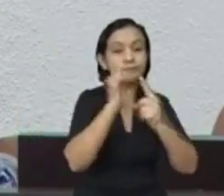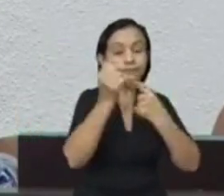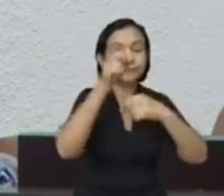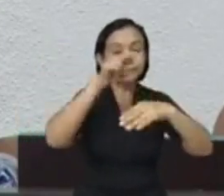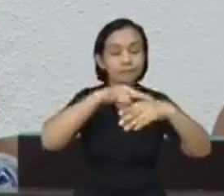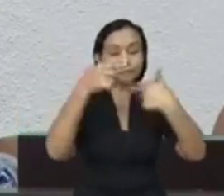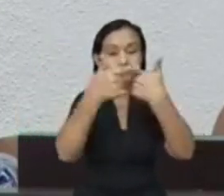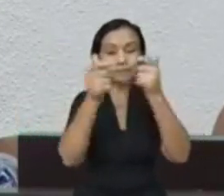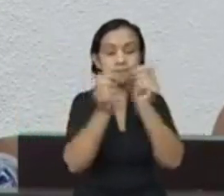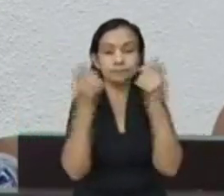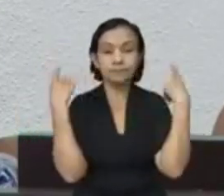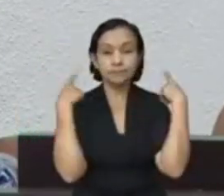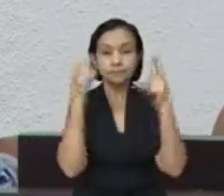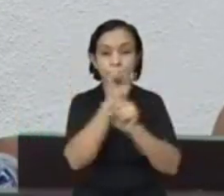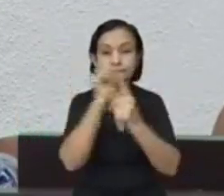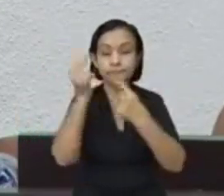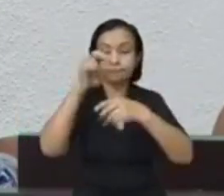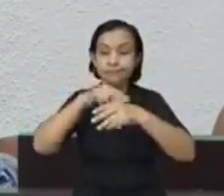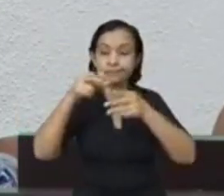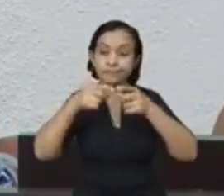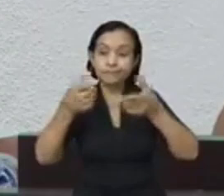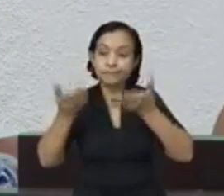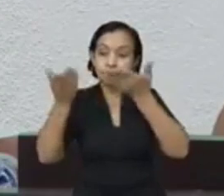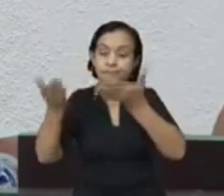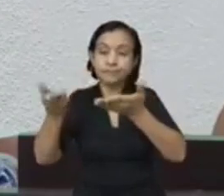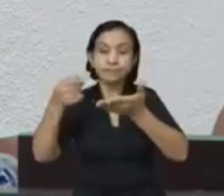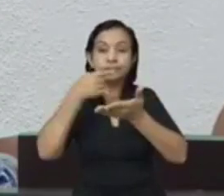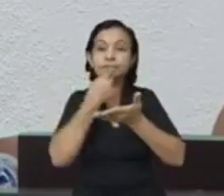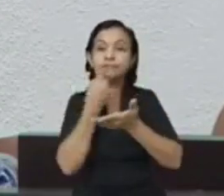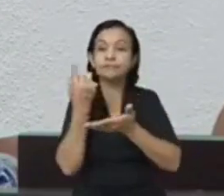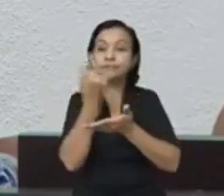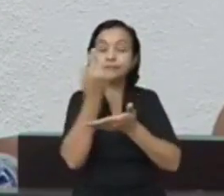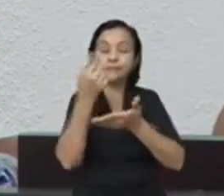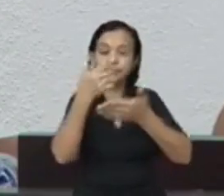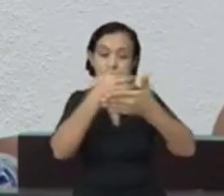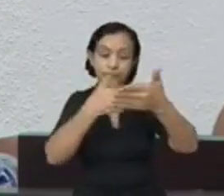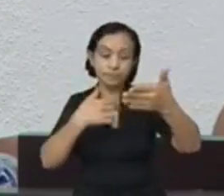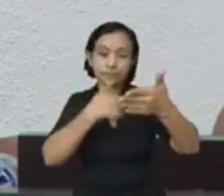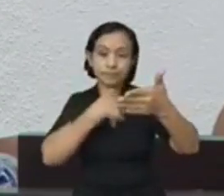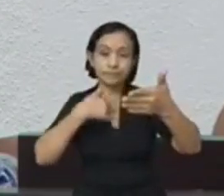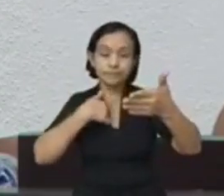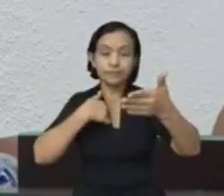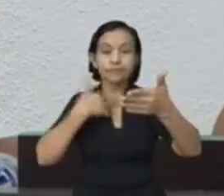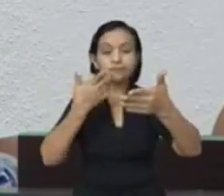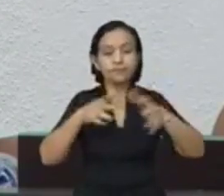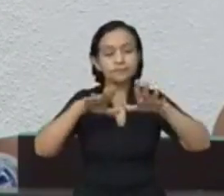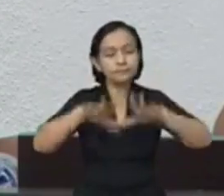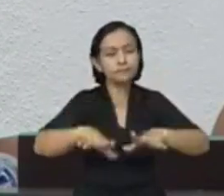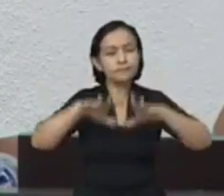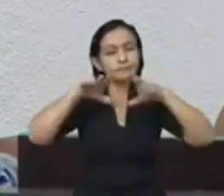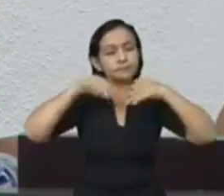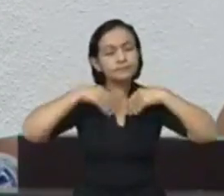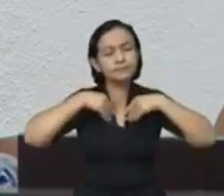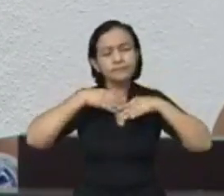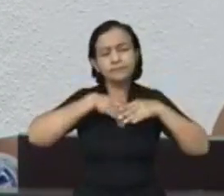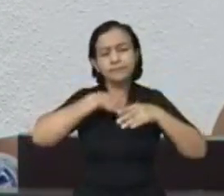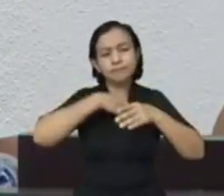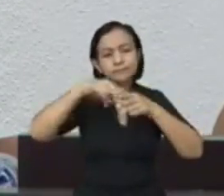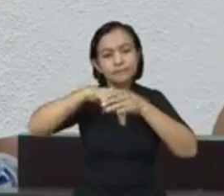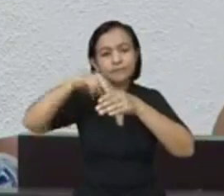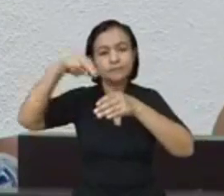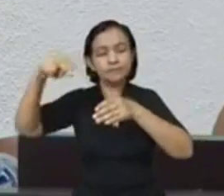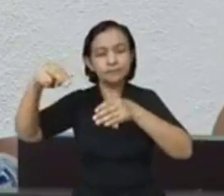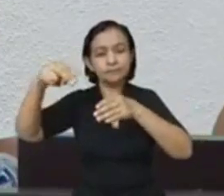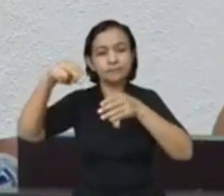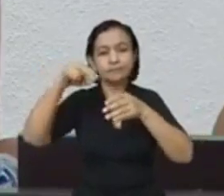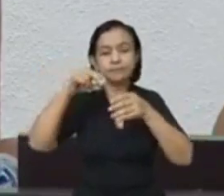de la Junta Directiva para lo de su cargo, es decir, que se transmite, admita y acepte mi renuncia al cargo